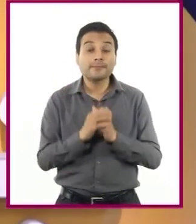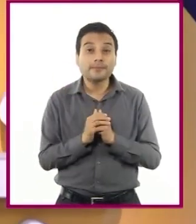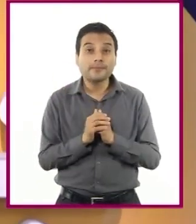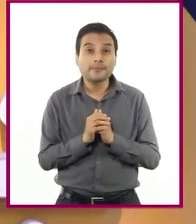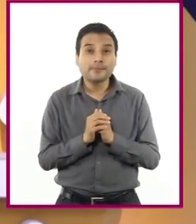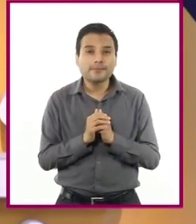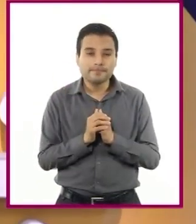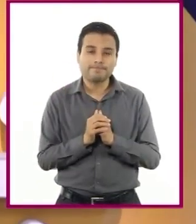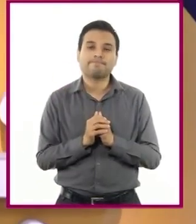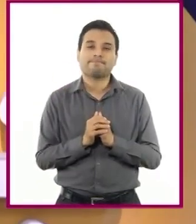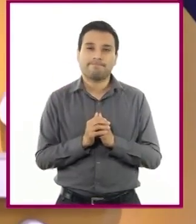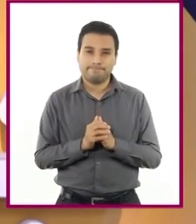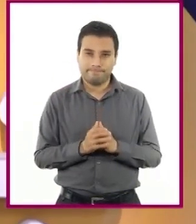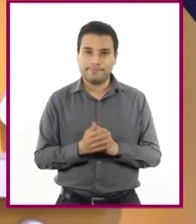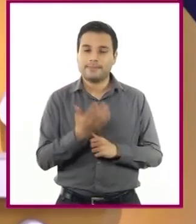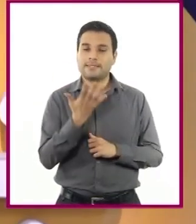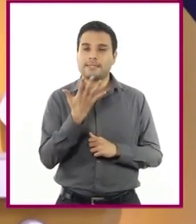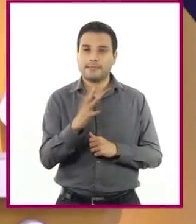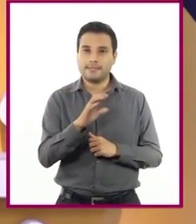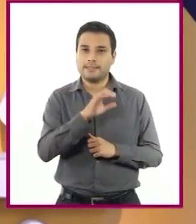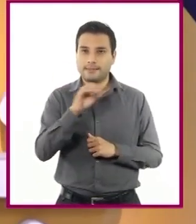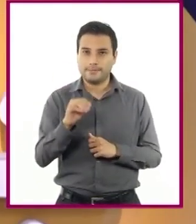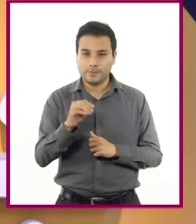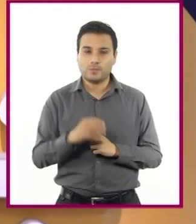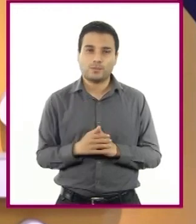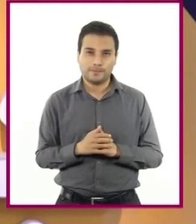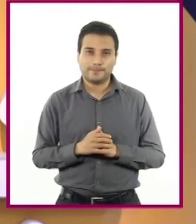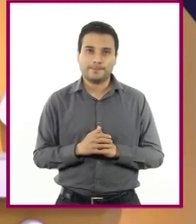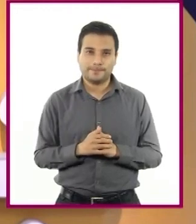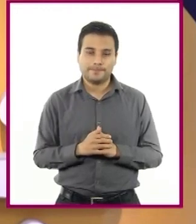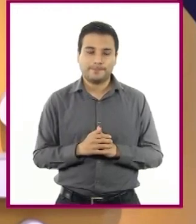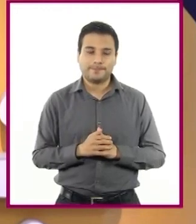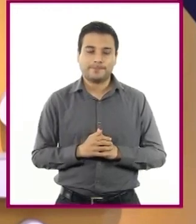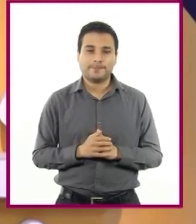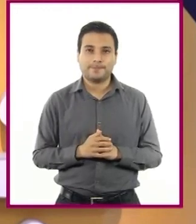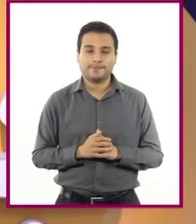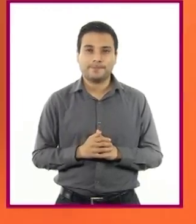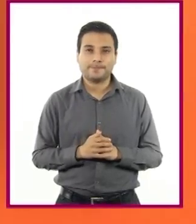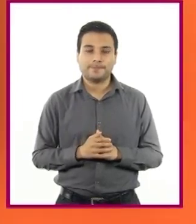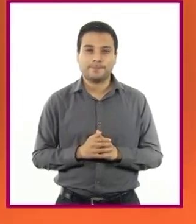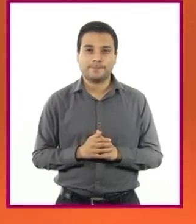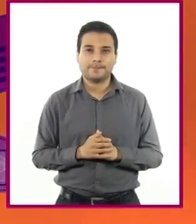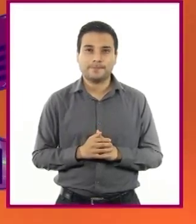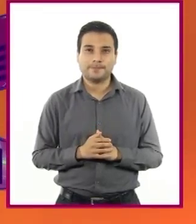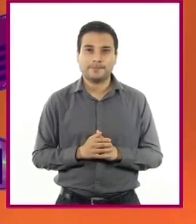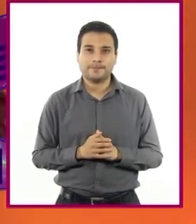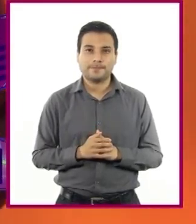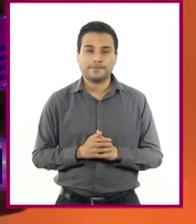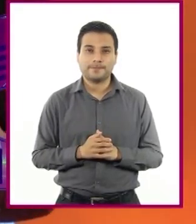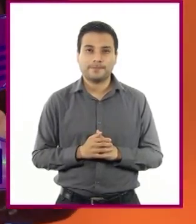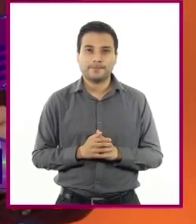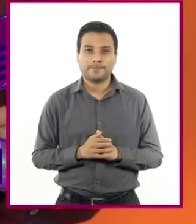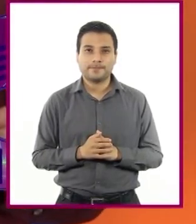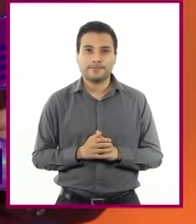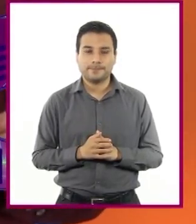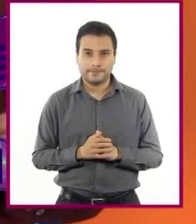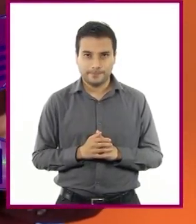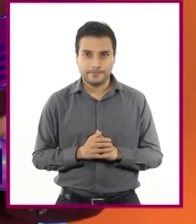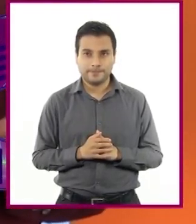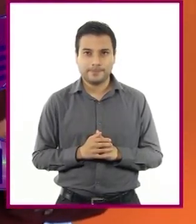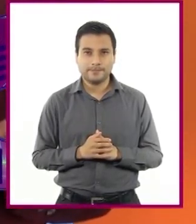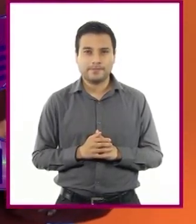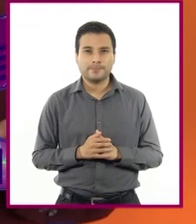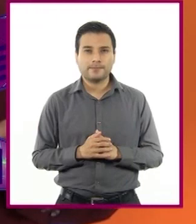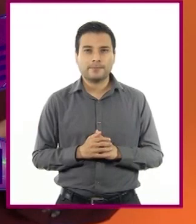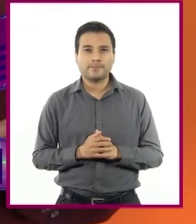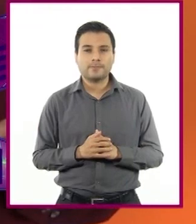tenga una capacidad de 250 mililitros es de 10 centímetros. ¿Cuántos cubos de parafina de